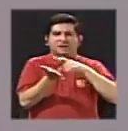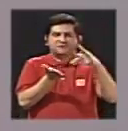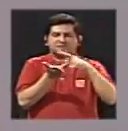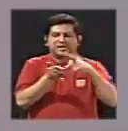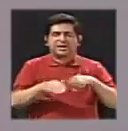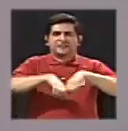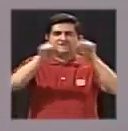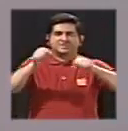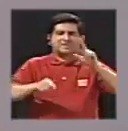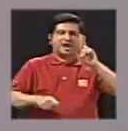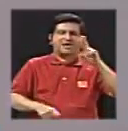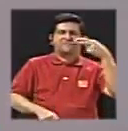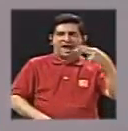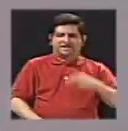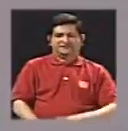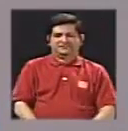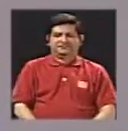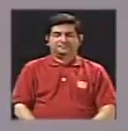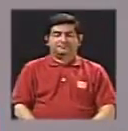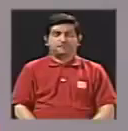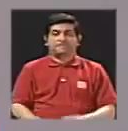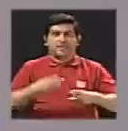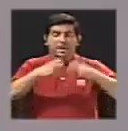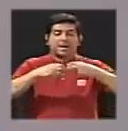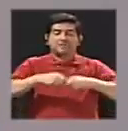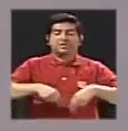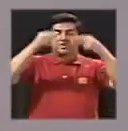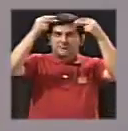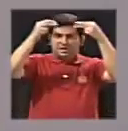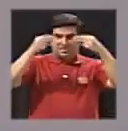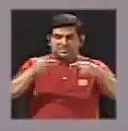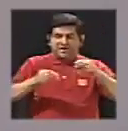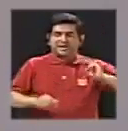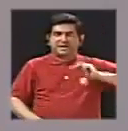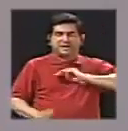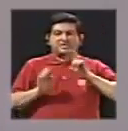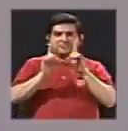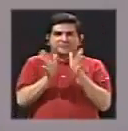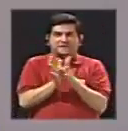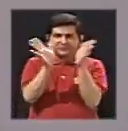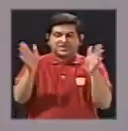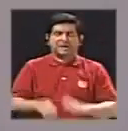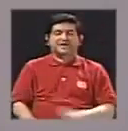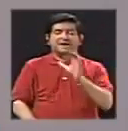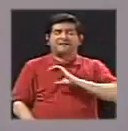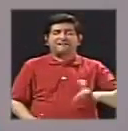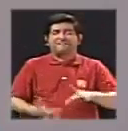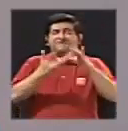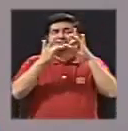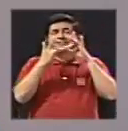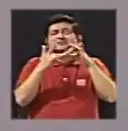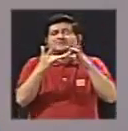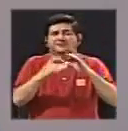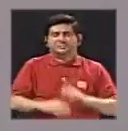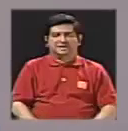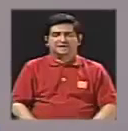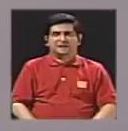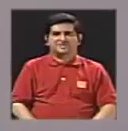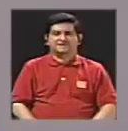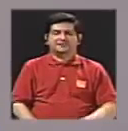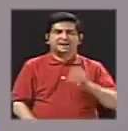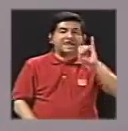RH. Ahora, es que el problema de la planilla del MEP tiene particularidades muy especiales. Es decir, Integra